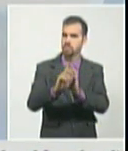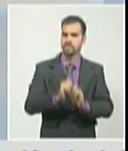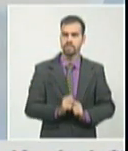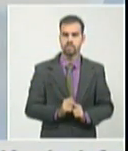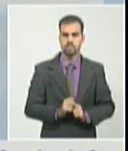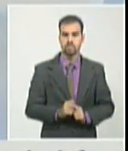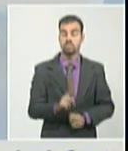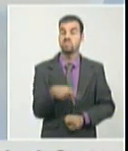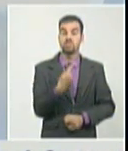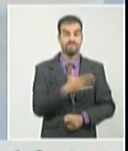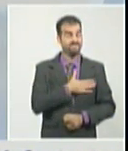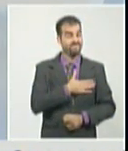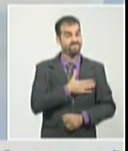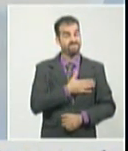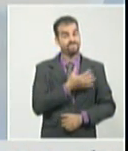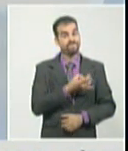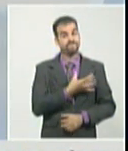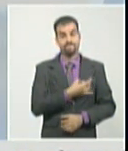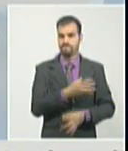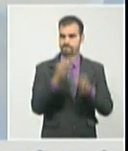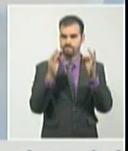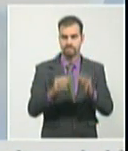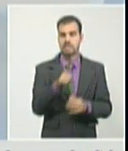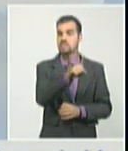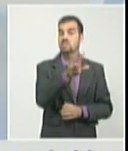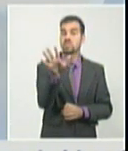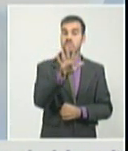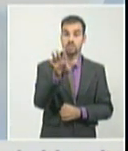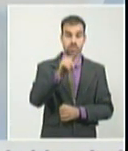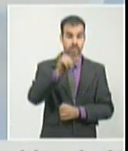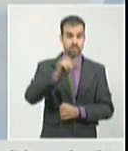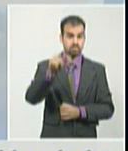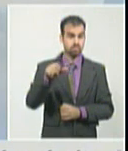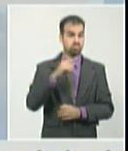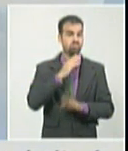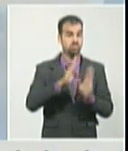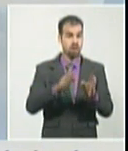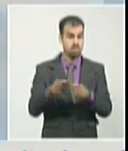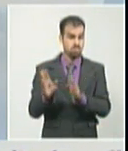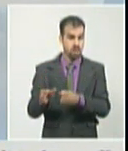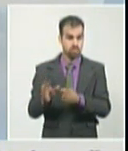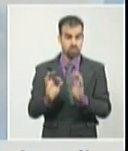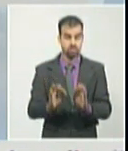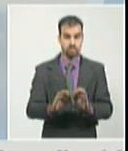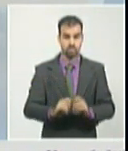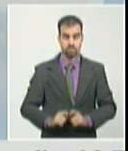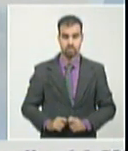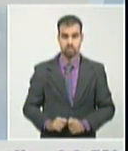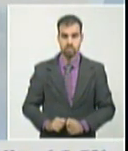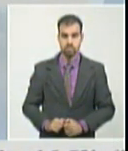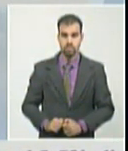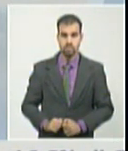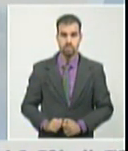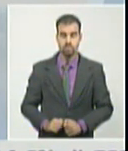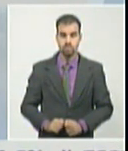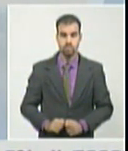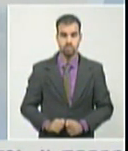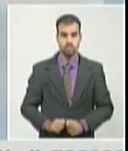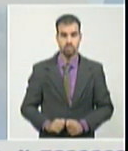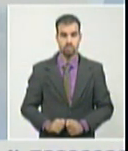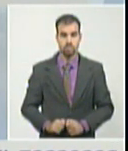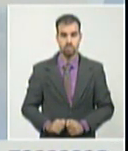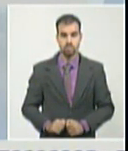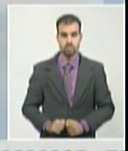siempre los 155 personas que han fallecido en él con